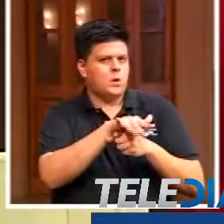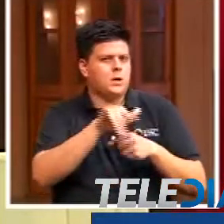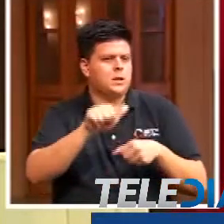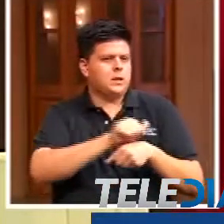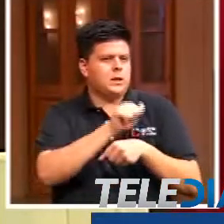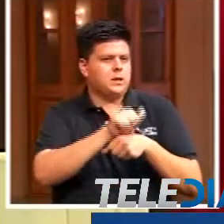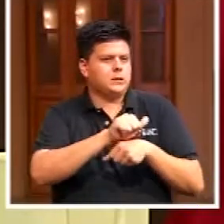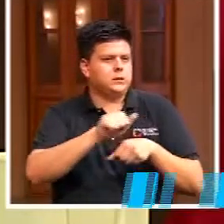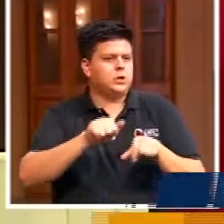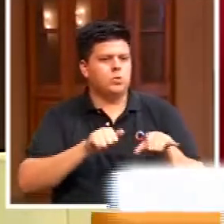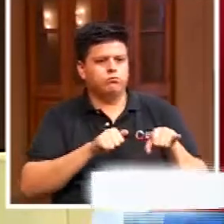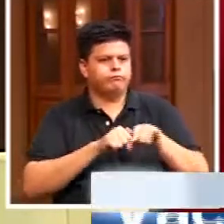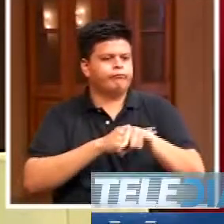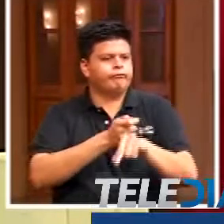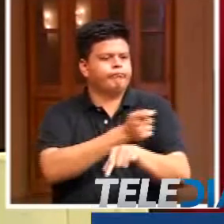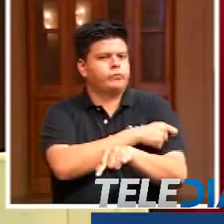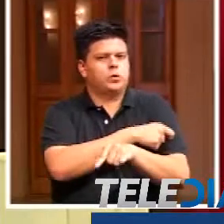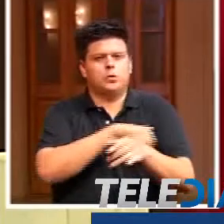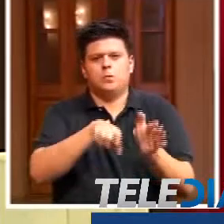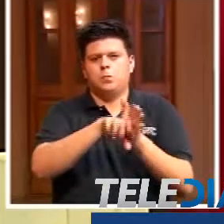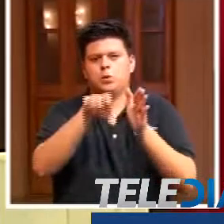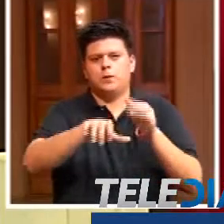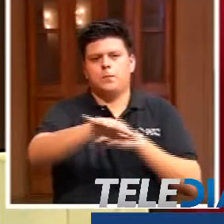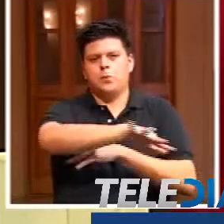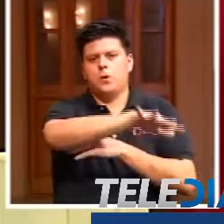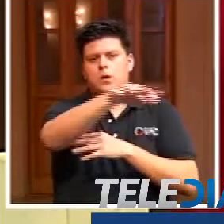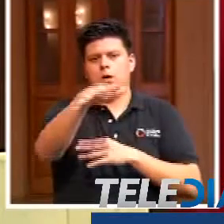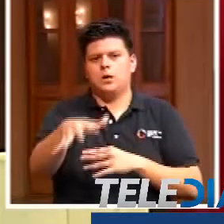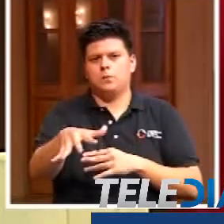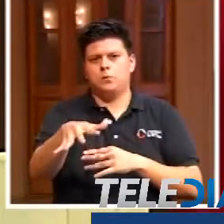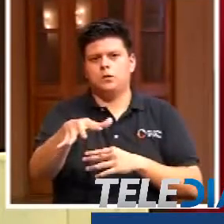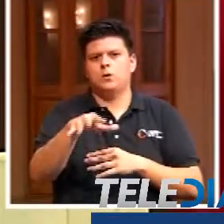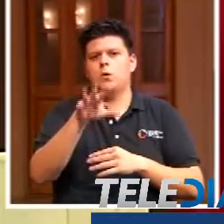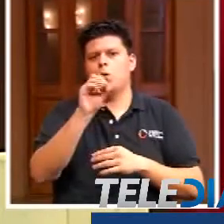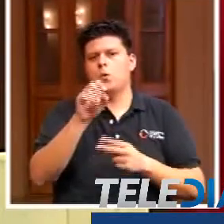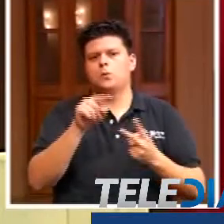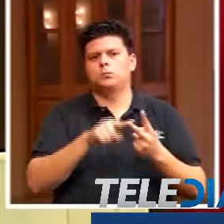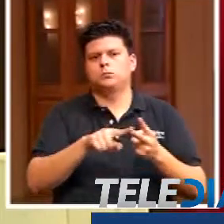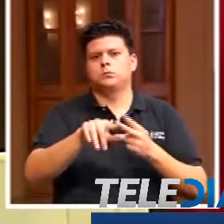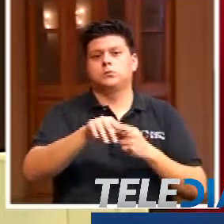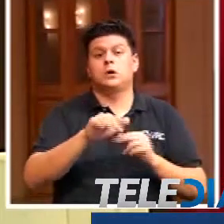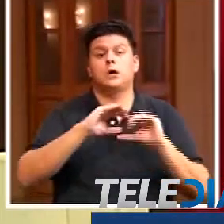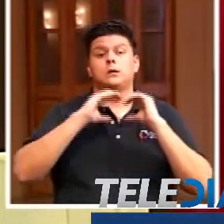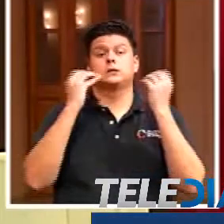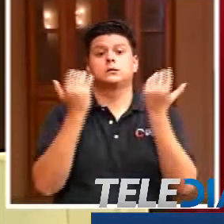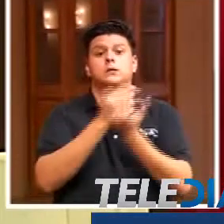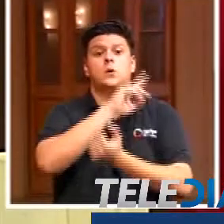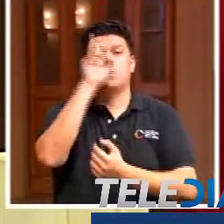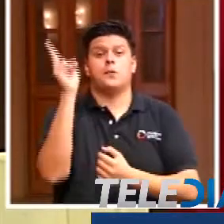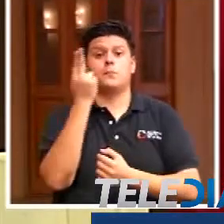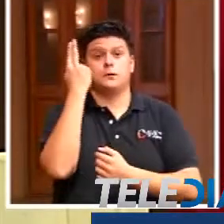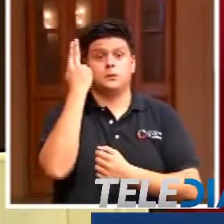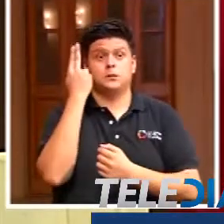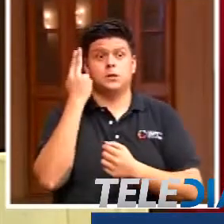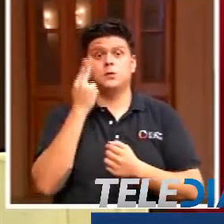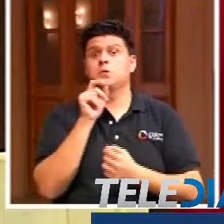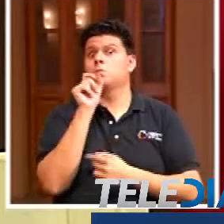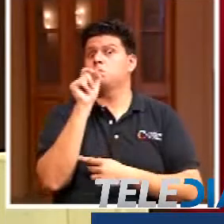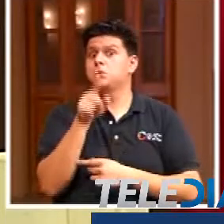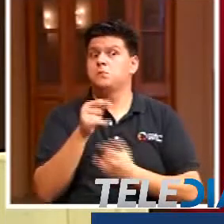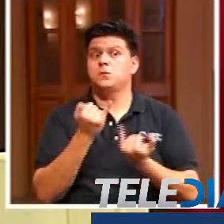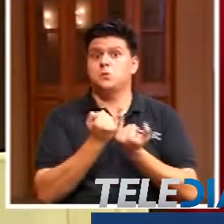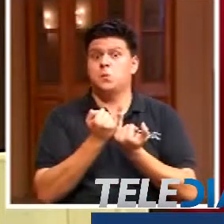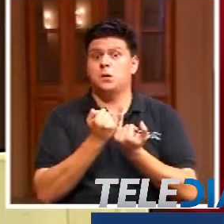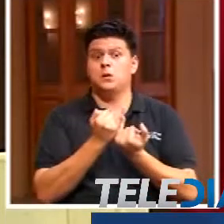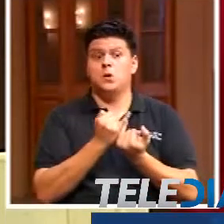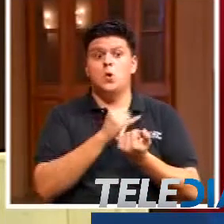Monterrey, como el estadio universitario donde se puede hacer el drive-thru y también